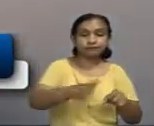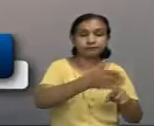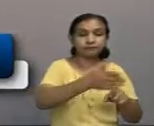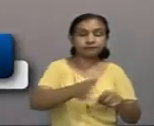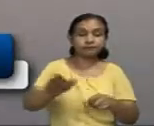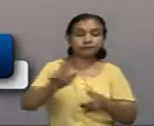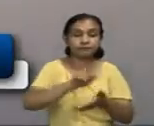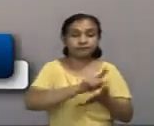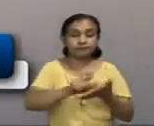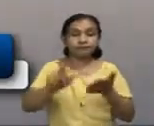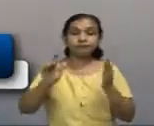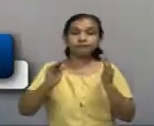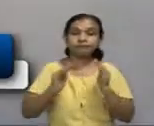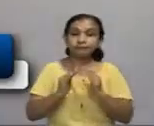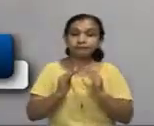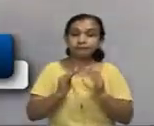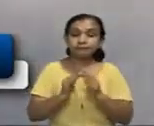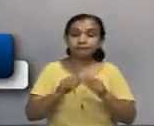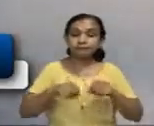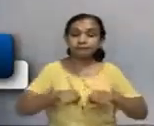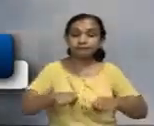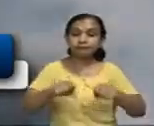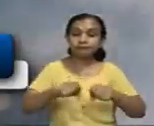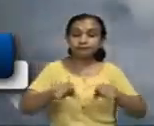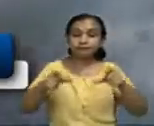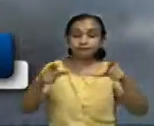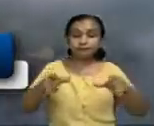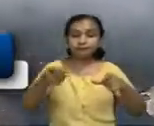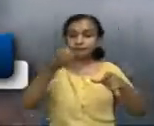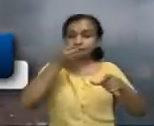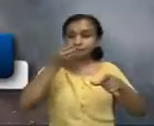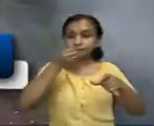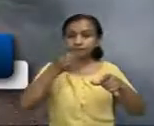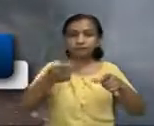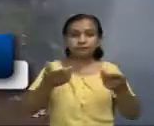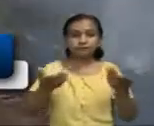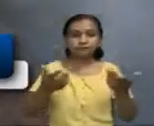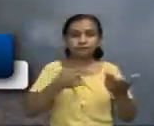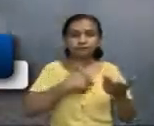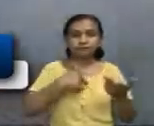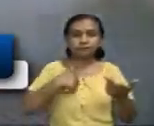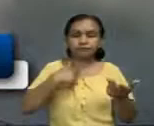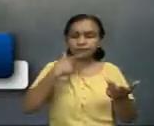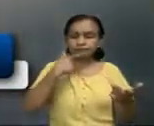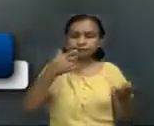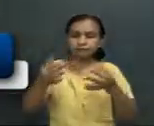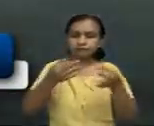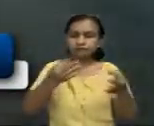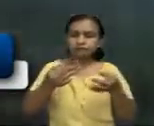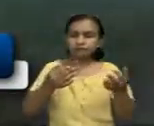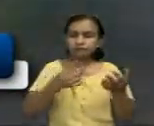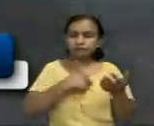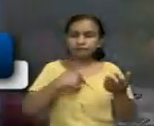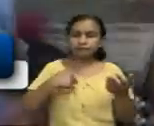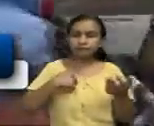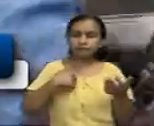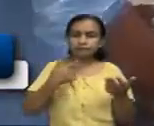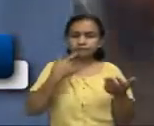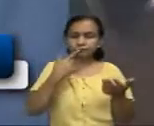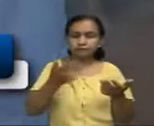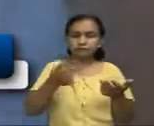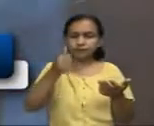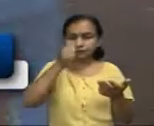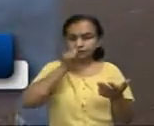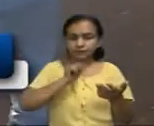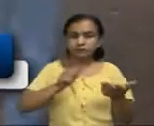mantener limpio nuestro hogar, cuando lavamos los platos de comida, ¿qué recomienda usted, doctor? Porque a veces quedan con partículas de